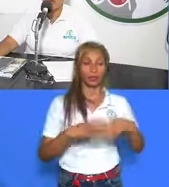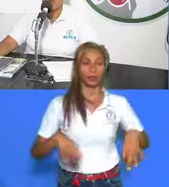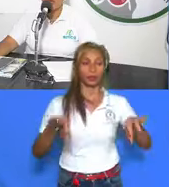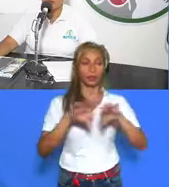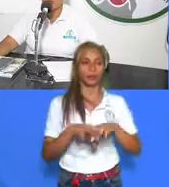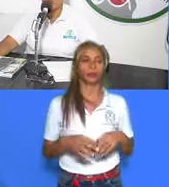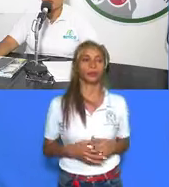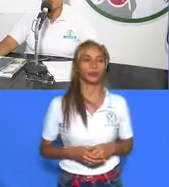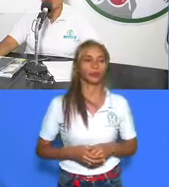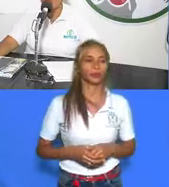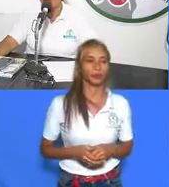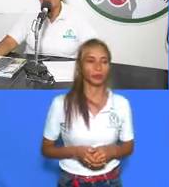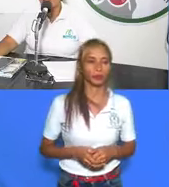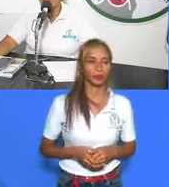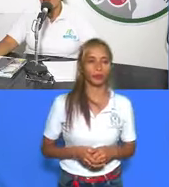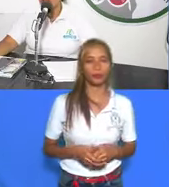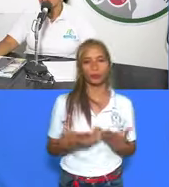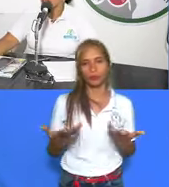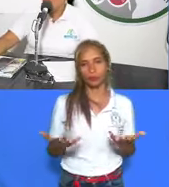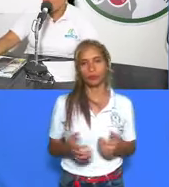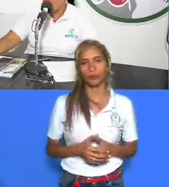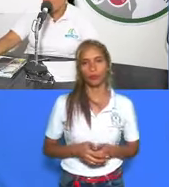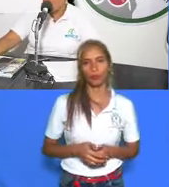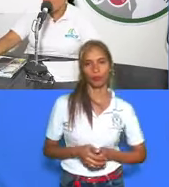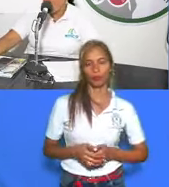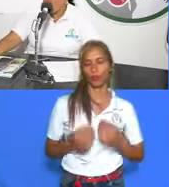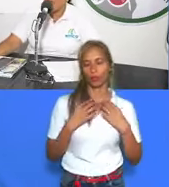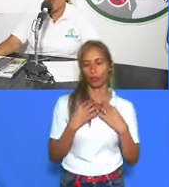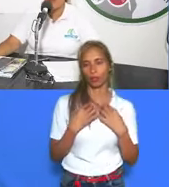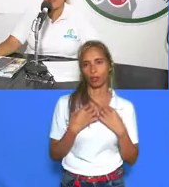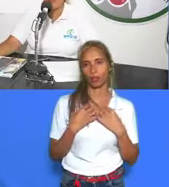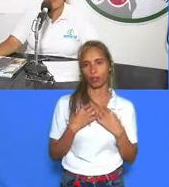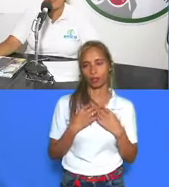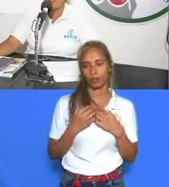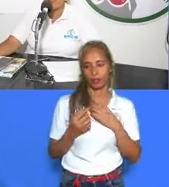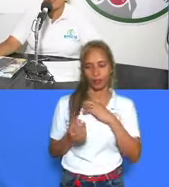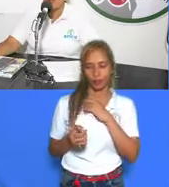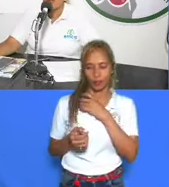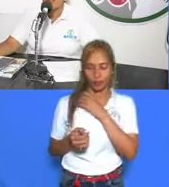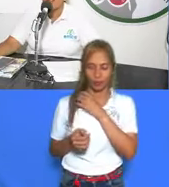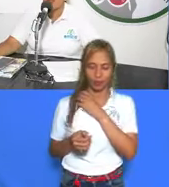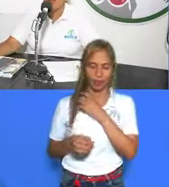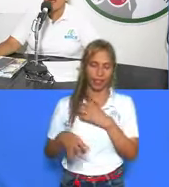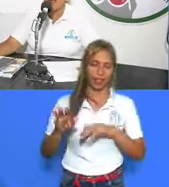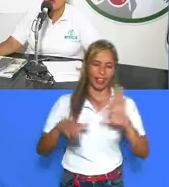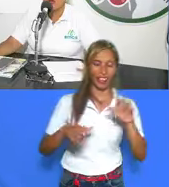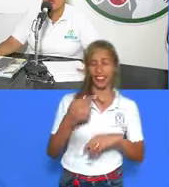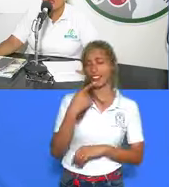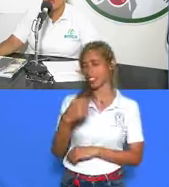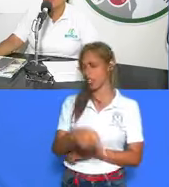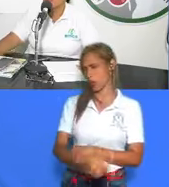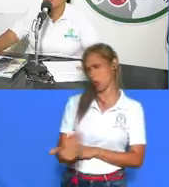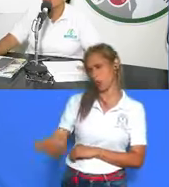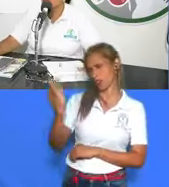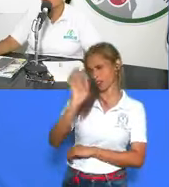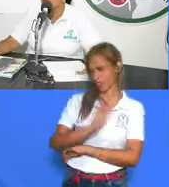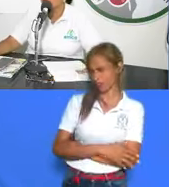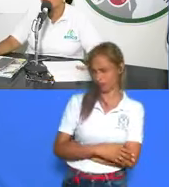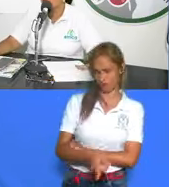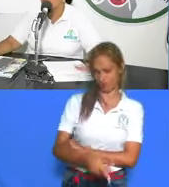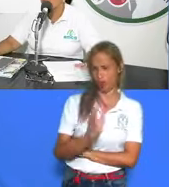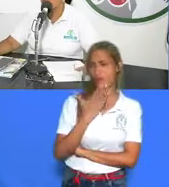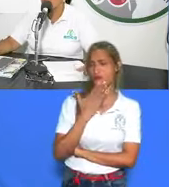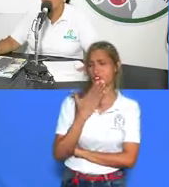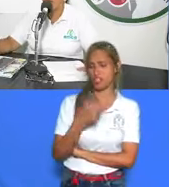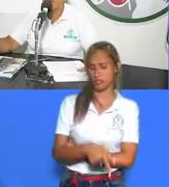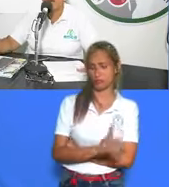para que los usuarios sepan que a veces se disgustan un poco que porque el medidor está bueno, no lo van a